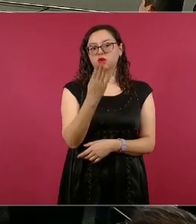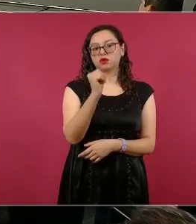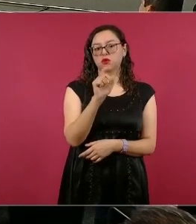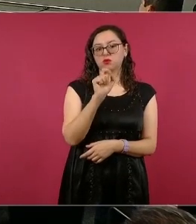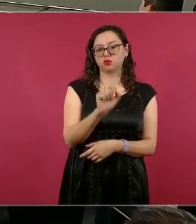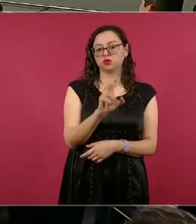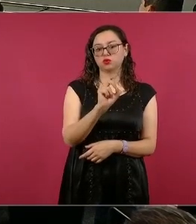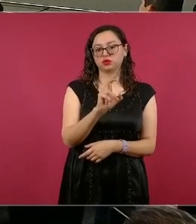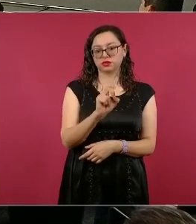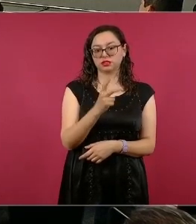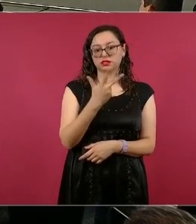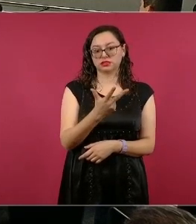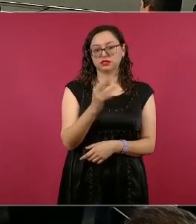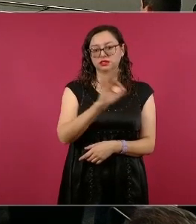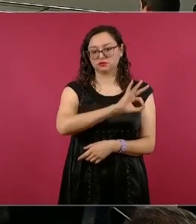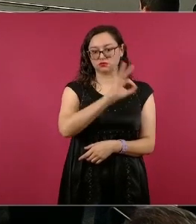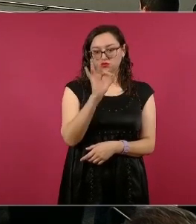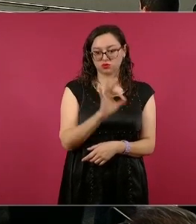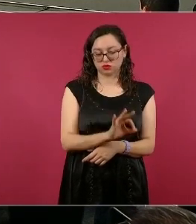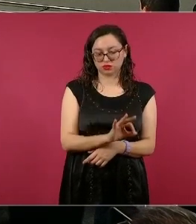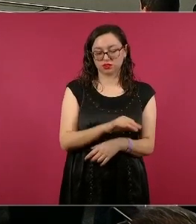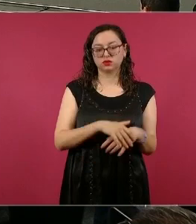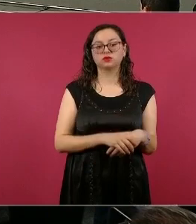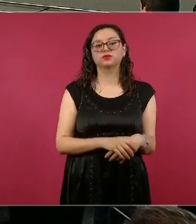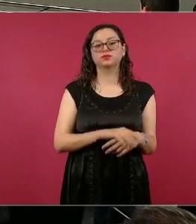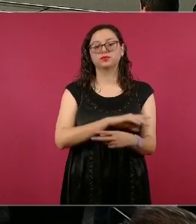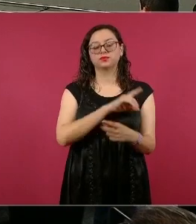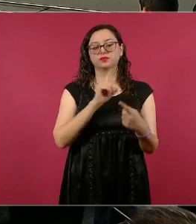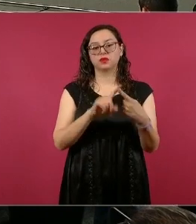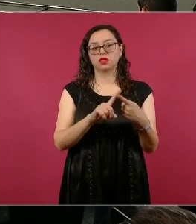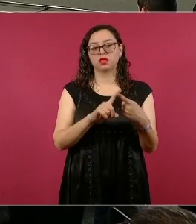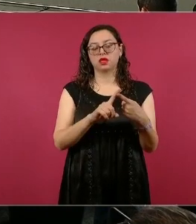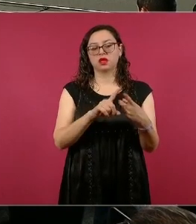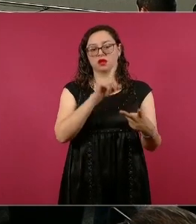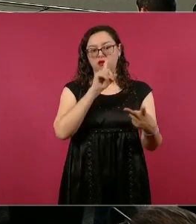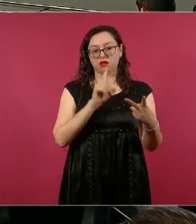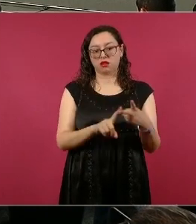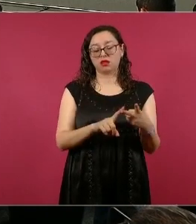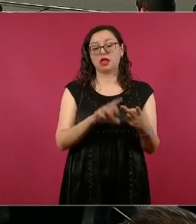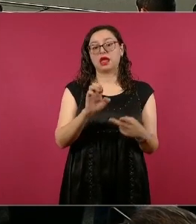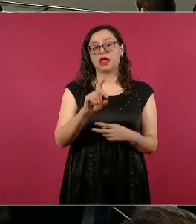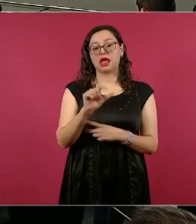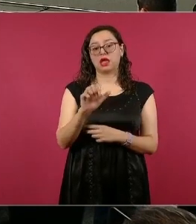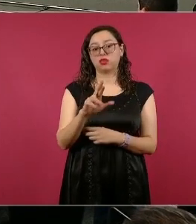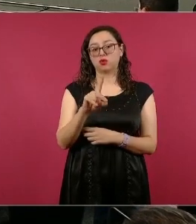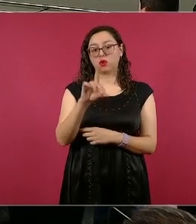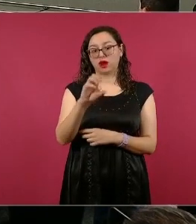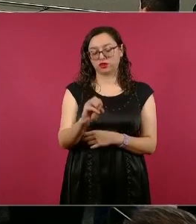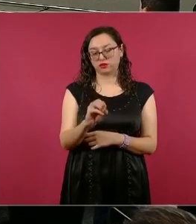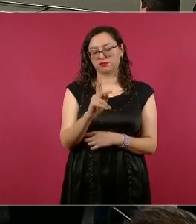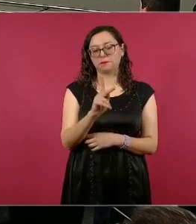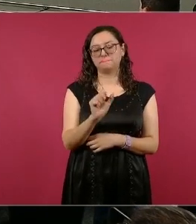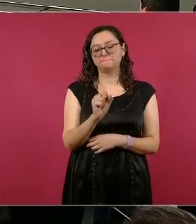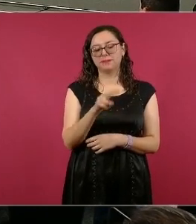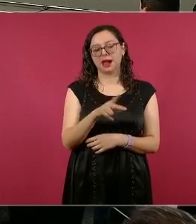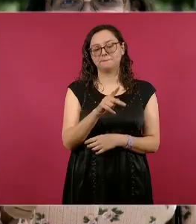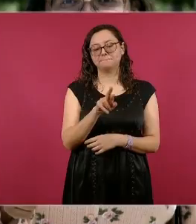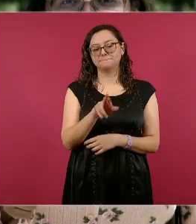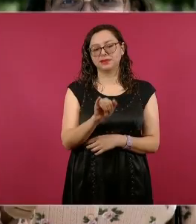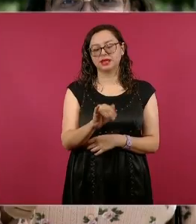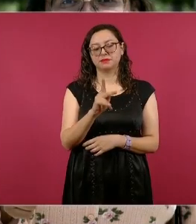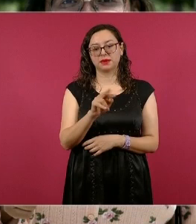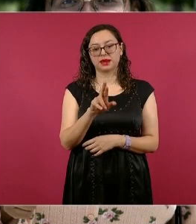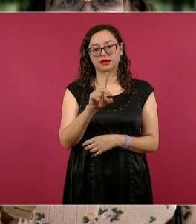59.37% por Morena PT Verde Ecologista, seguido por Eduardo Rivera del PAN PRI PRD